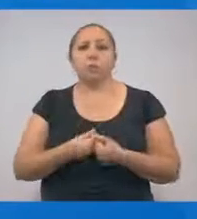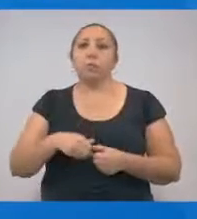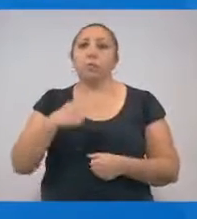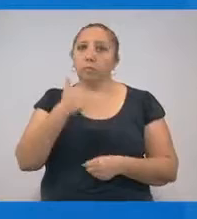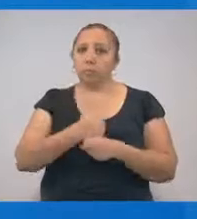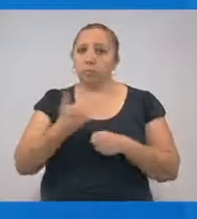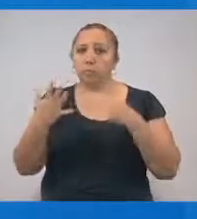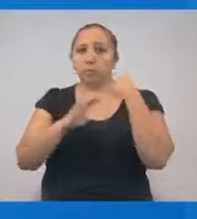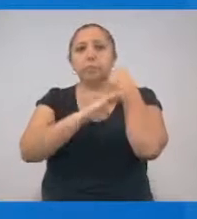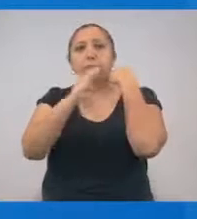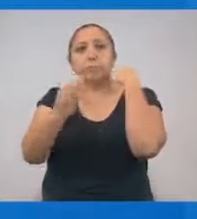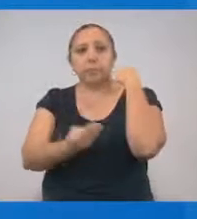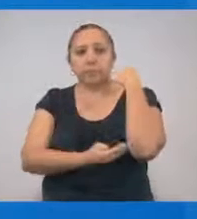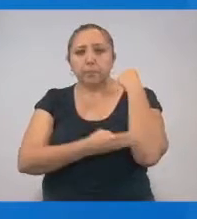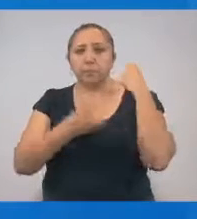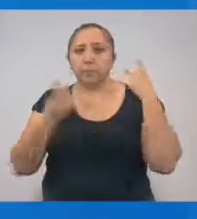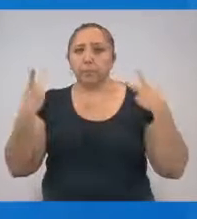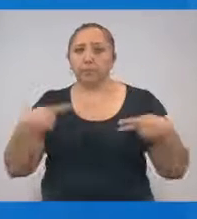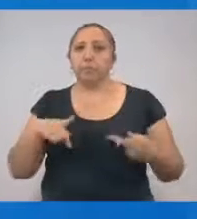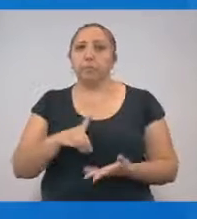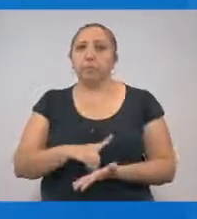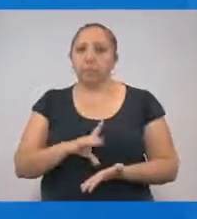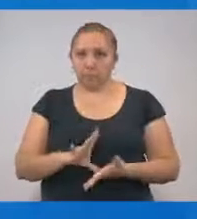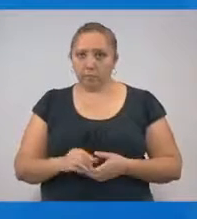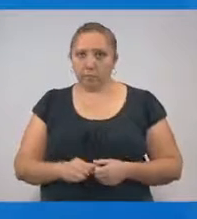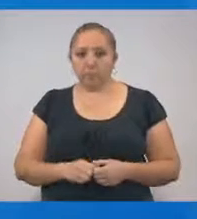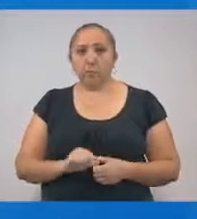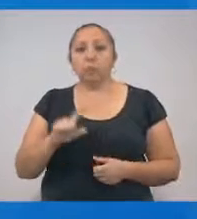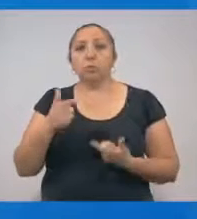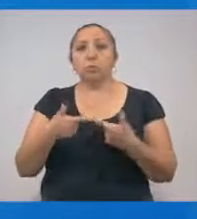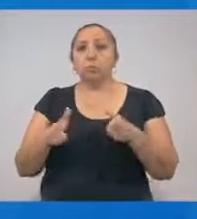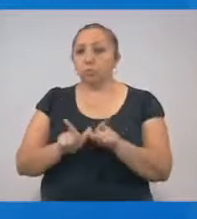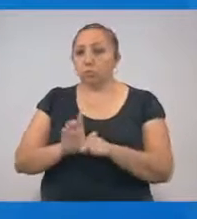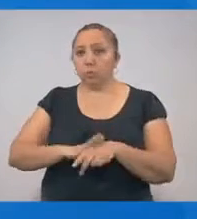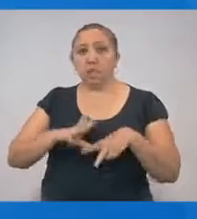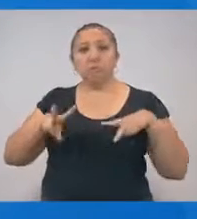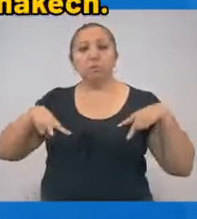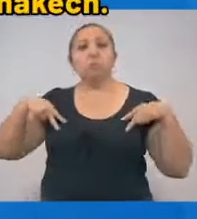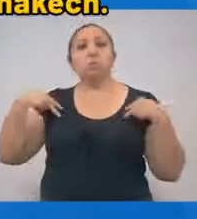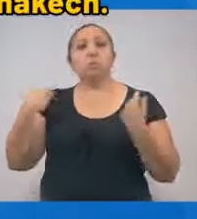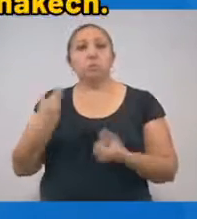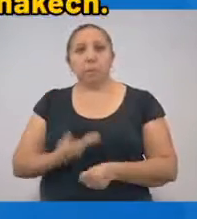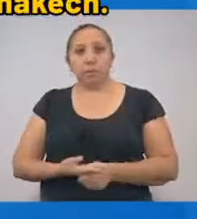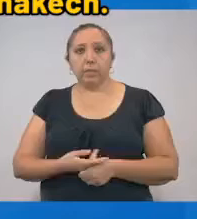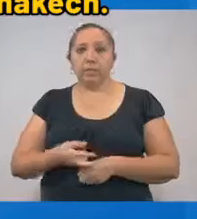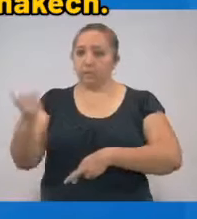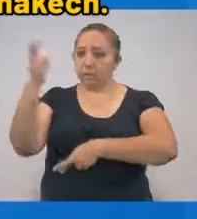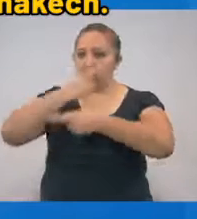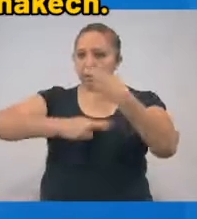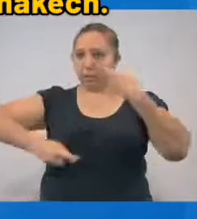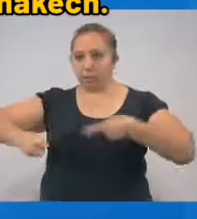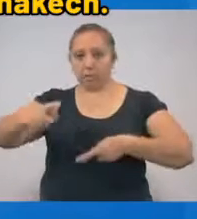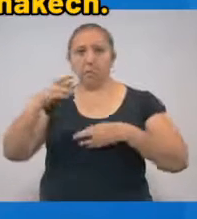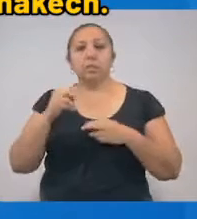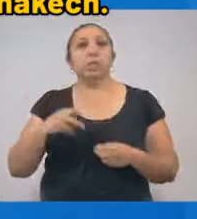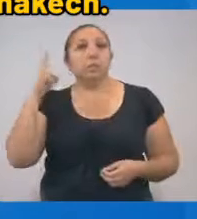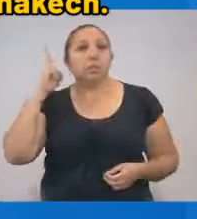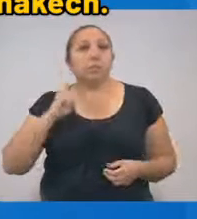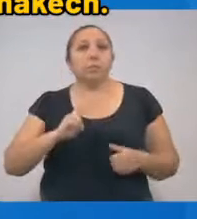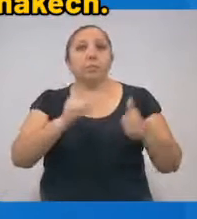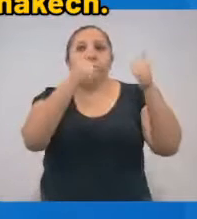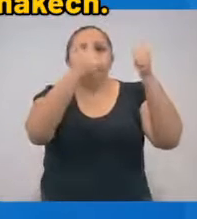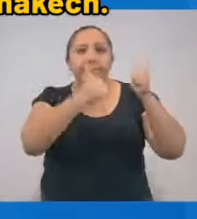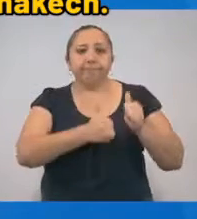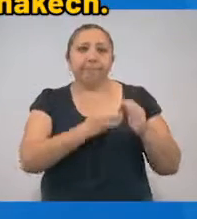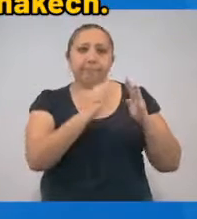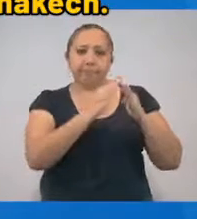mayores, mujeres embarazadas y personas con discapacidad, que son los grupos más vulnerables. Si regresas o estás de viaje, mantente